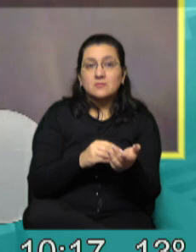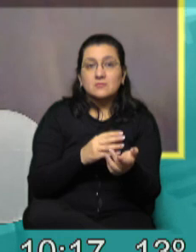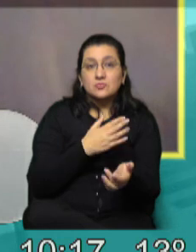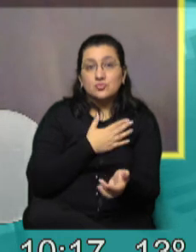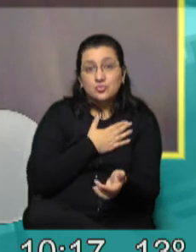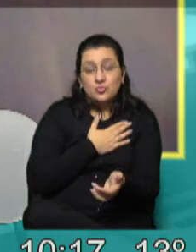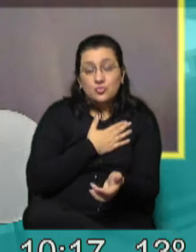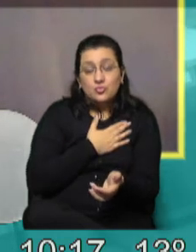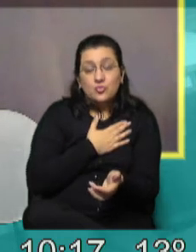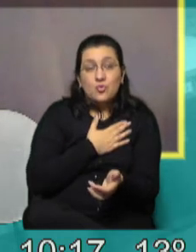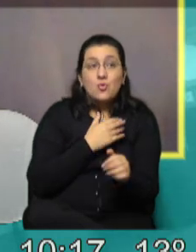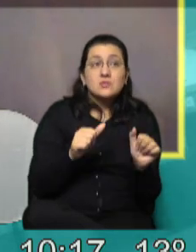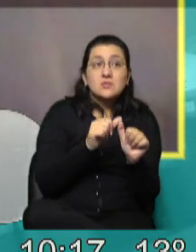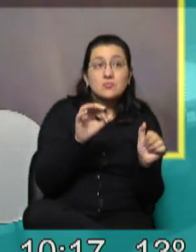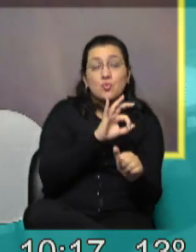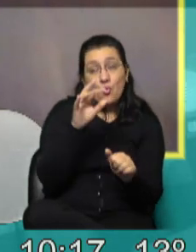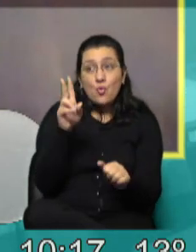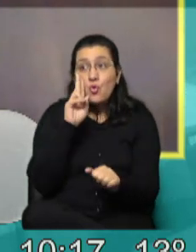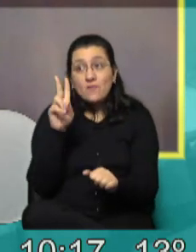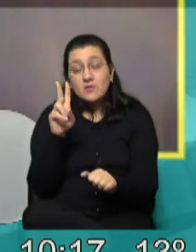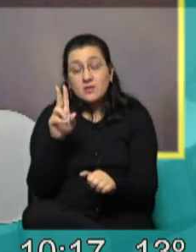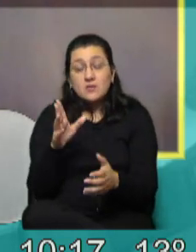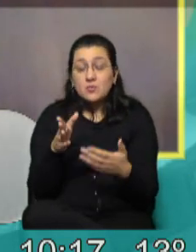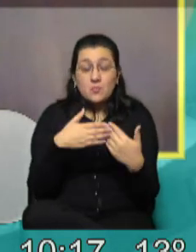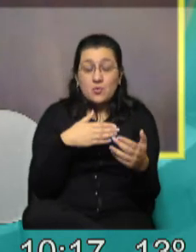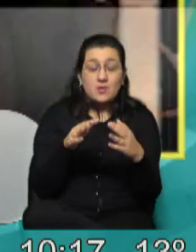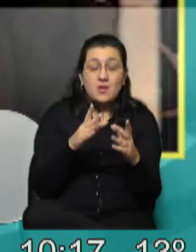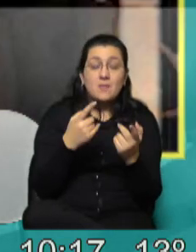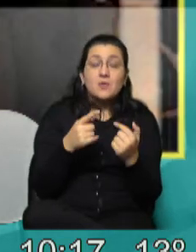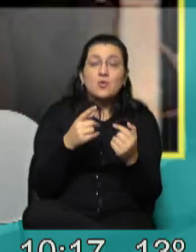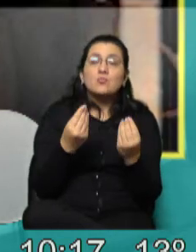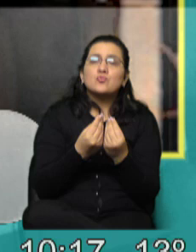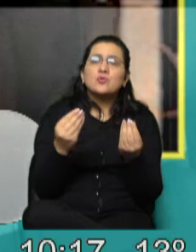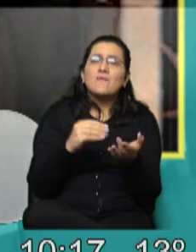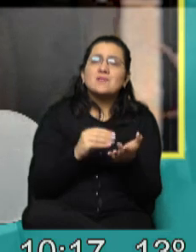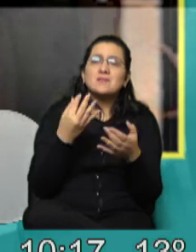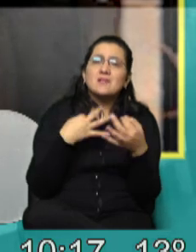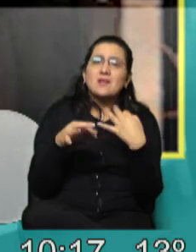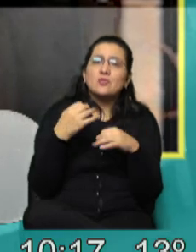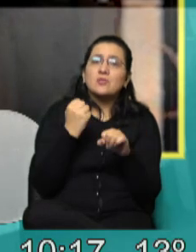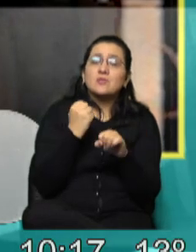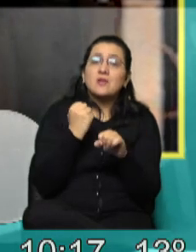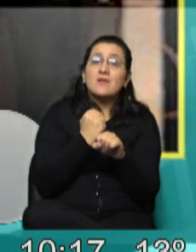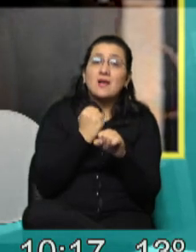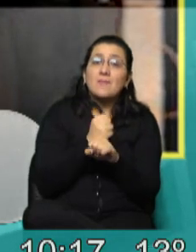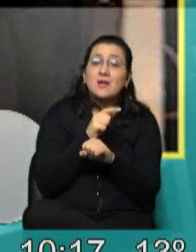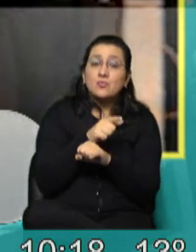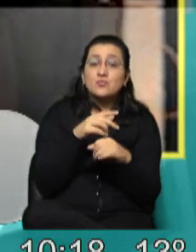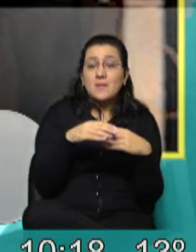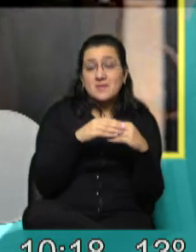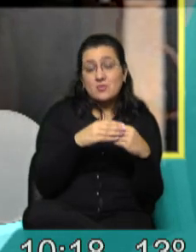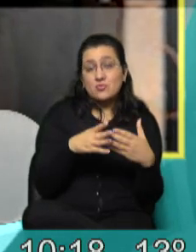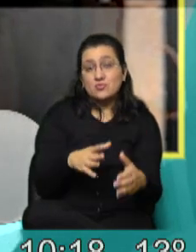o lo hicimos, o lo veo, o lo vi, lo que sea, no importa, pero que muchas veces en el teatro terminás como trabajando para tus amigos,